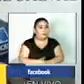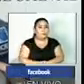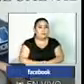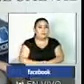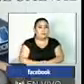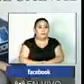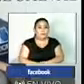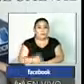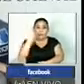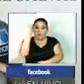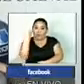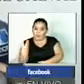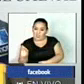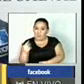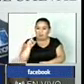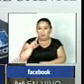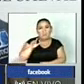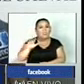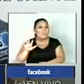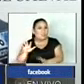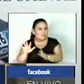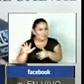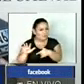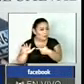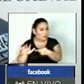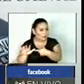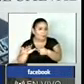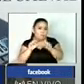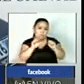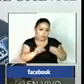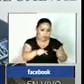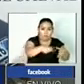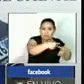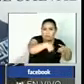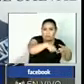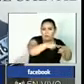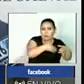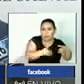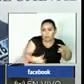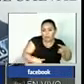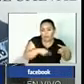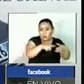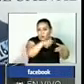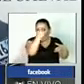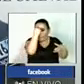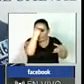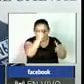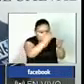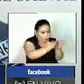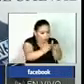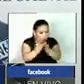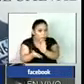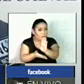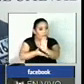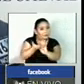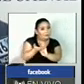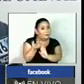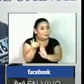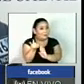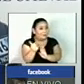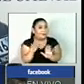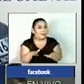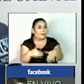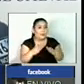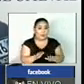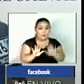Estos 15 días le van a servir al Ejecutivo para poder hacer un plan de reactivación económica en los cuales a